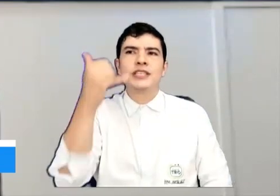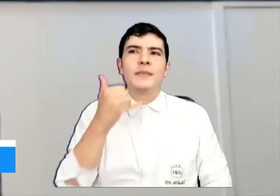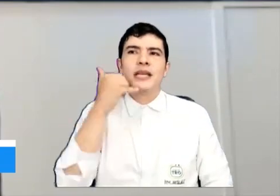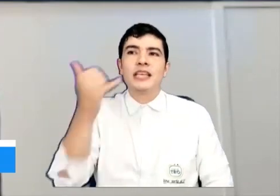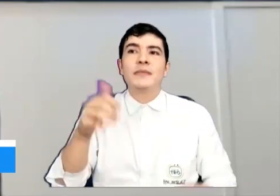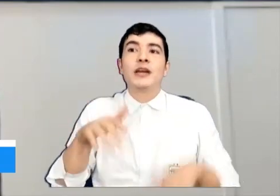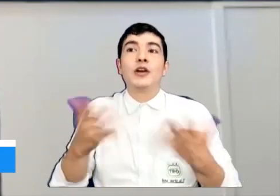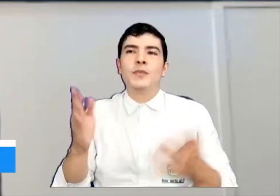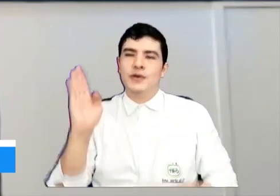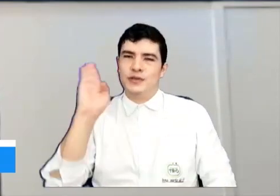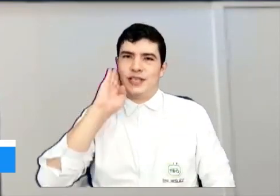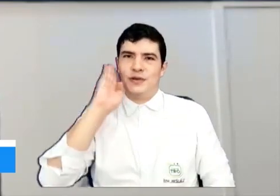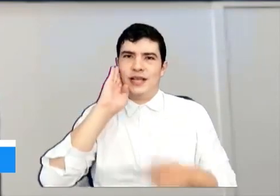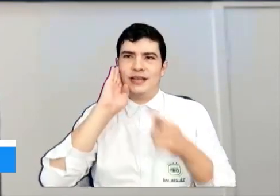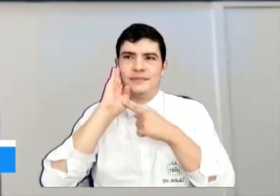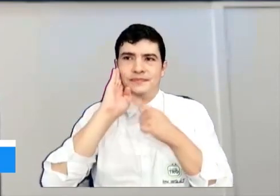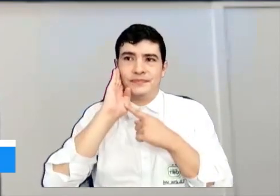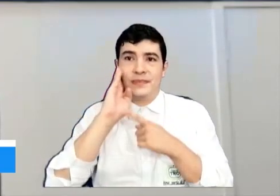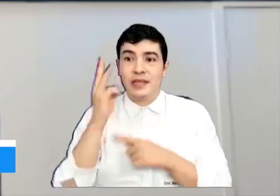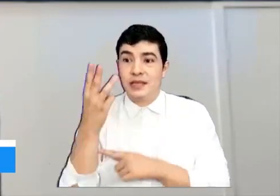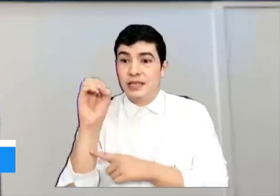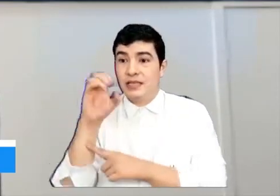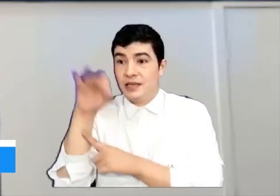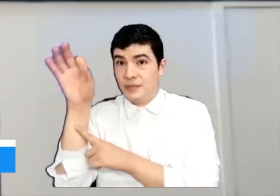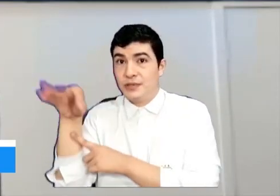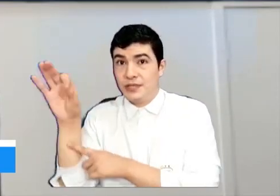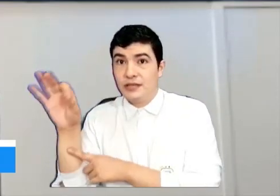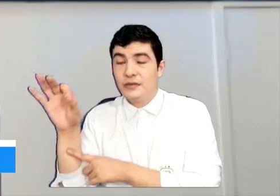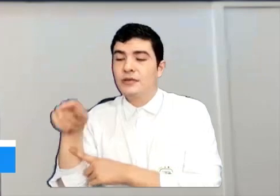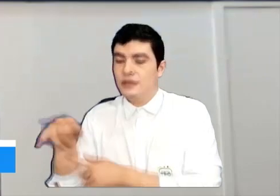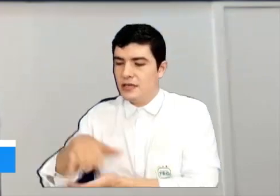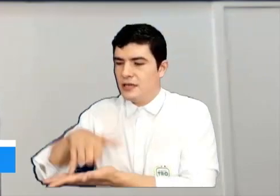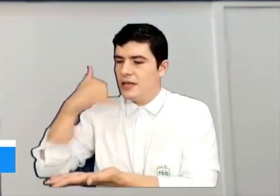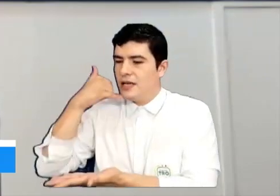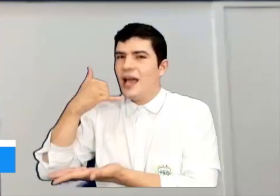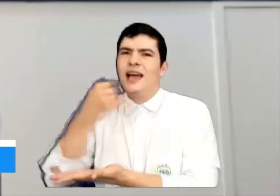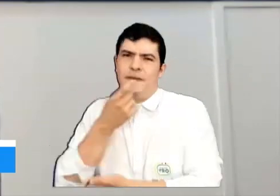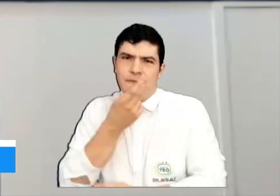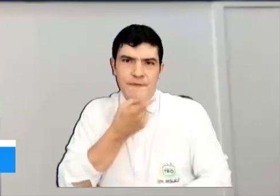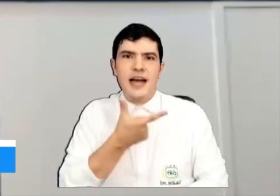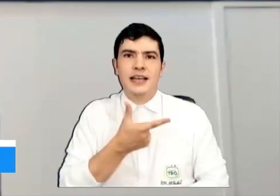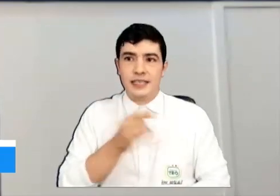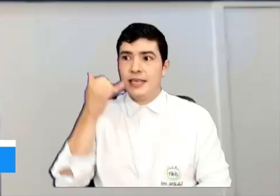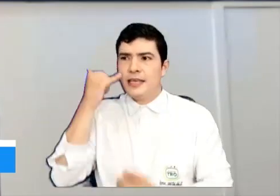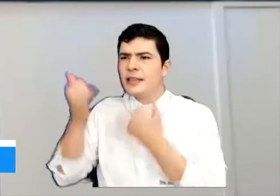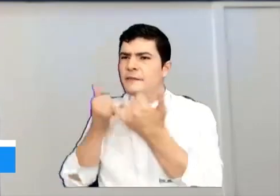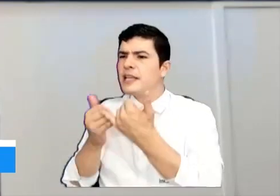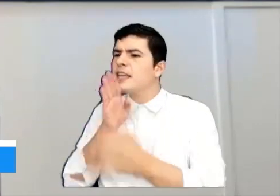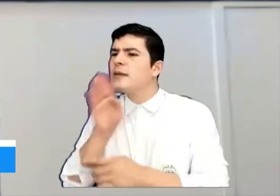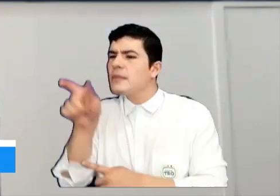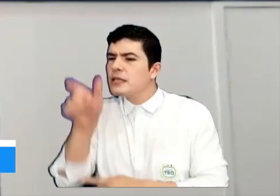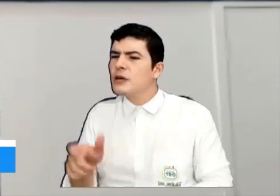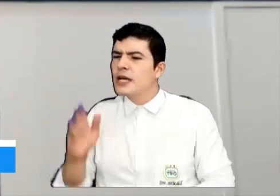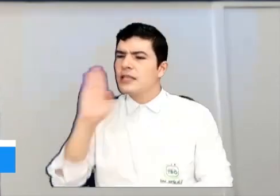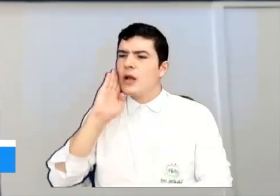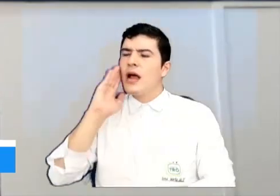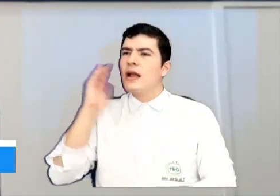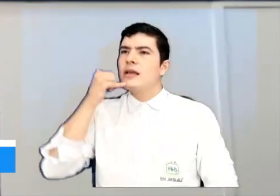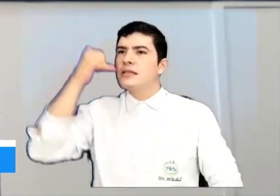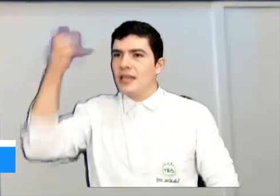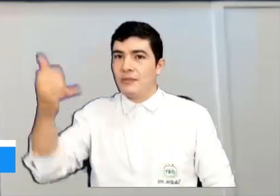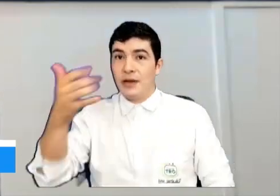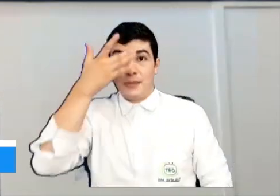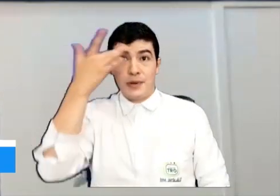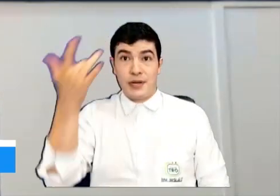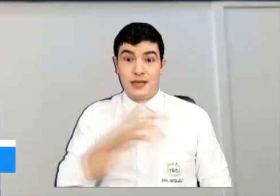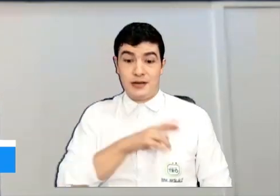operadores nosotros tenemos acceso a los números y a la identificación y a los inmuebles y al dueño de la línea. Una vez se identifica, con